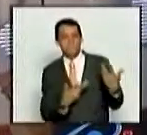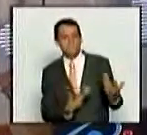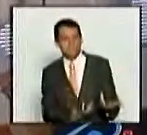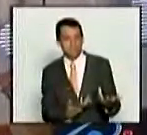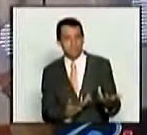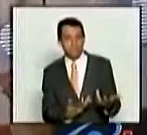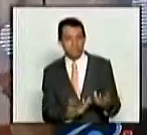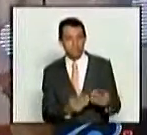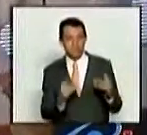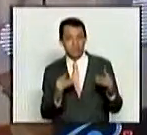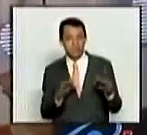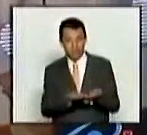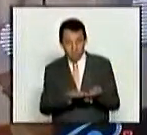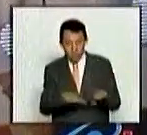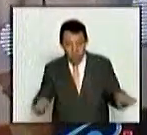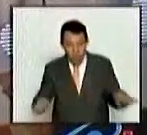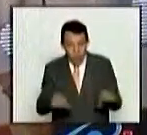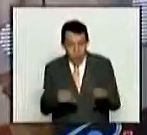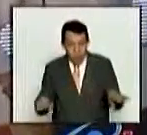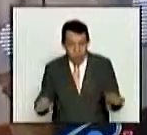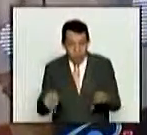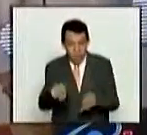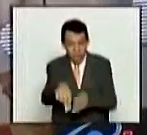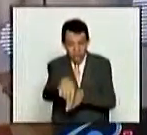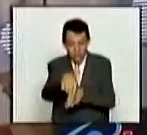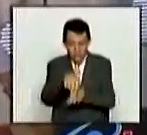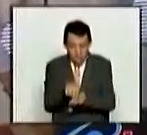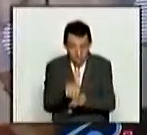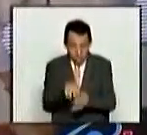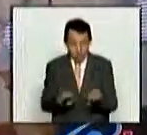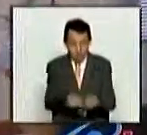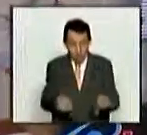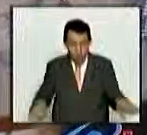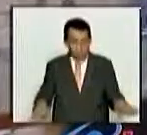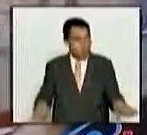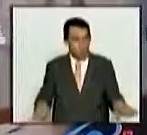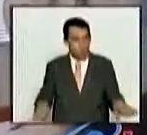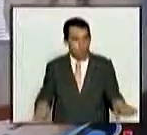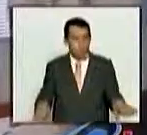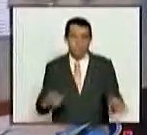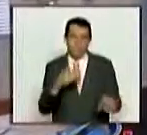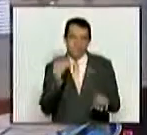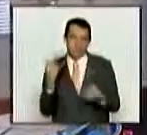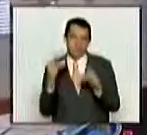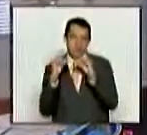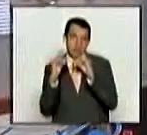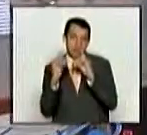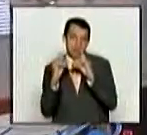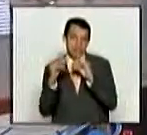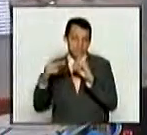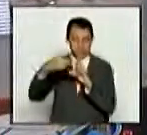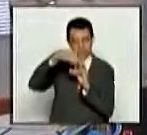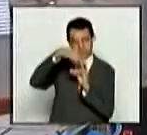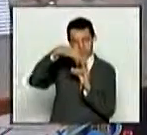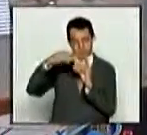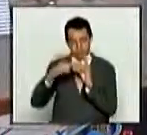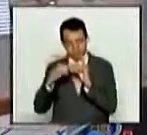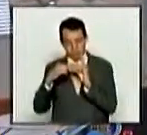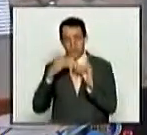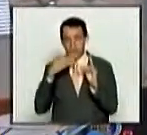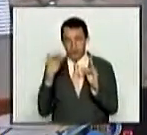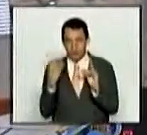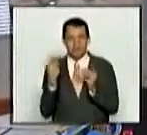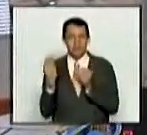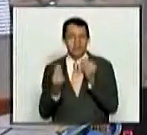suelo por algunas condiciones, algunos de salud, otros de edad, entonces podemos hacer la manipulación desde la camilla. ¿Qué vamos a hacer con José? Inicialmente